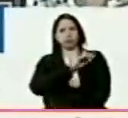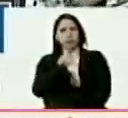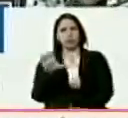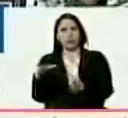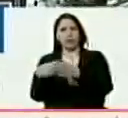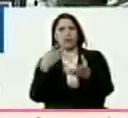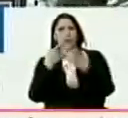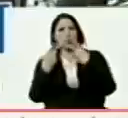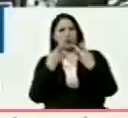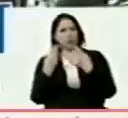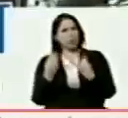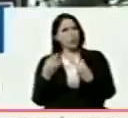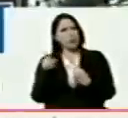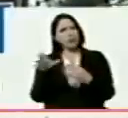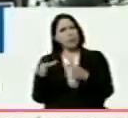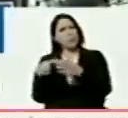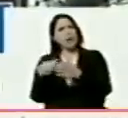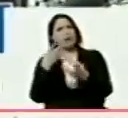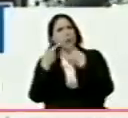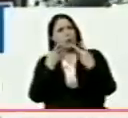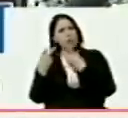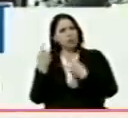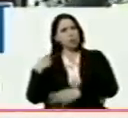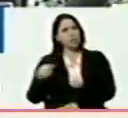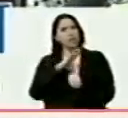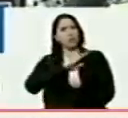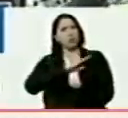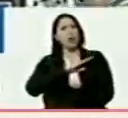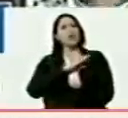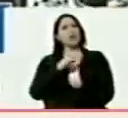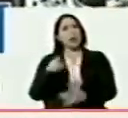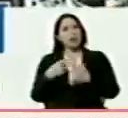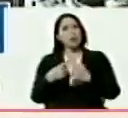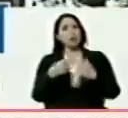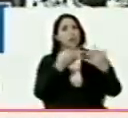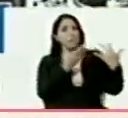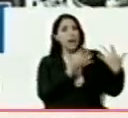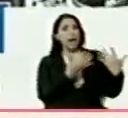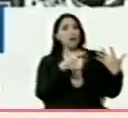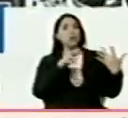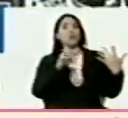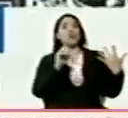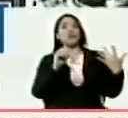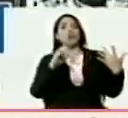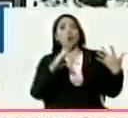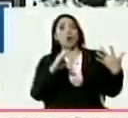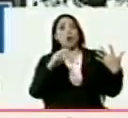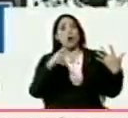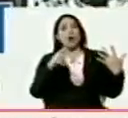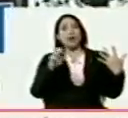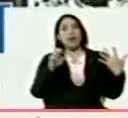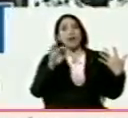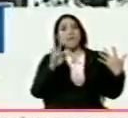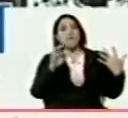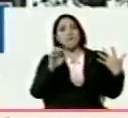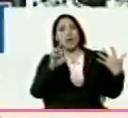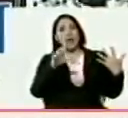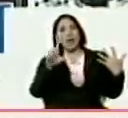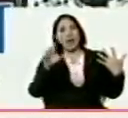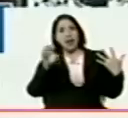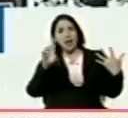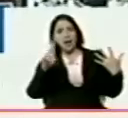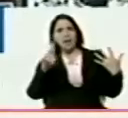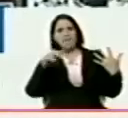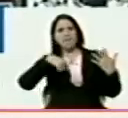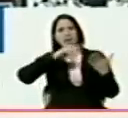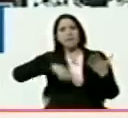dueños. Los llevó hasta Nueva York y de la mano del señor Rockefeller, nada más de la mano del señor Rockefeller, firmaron